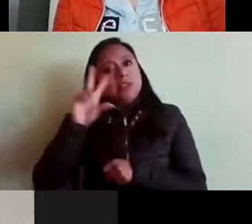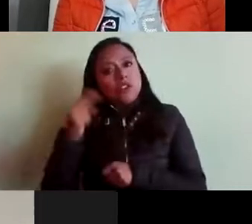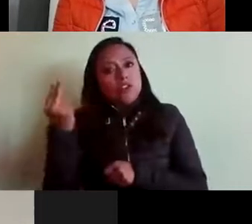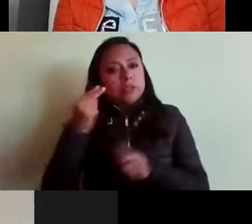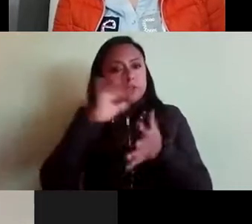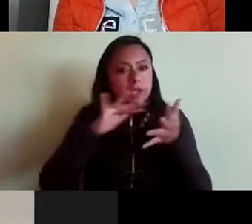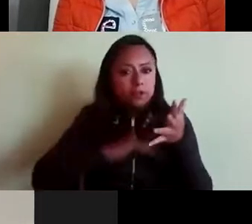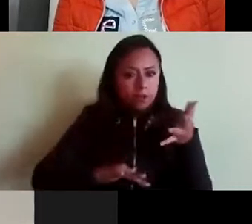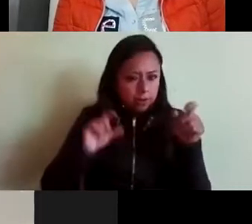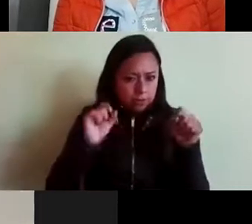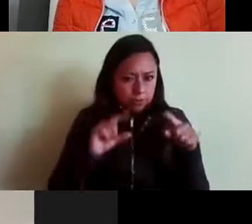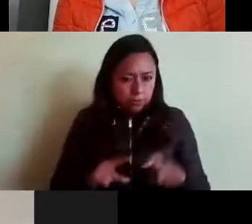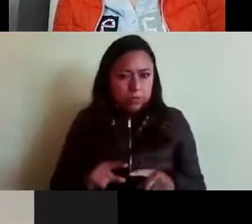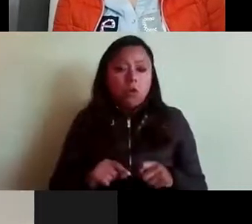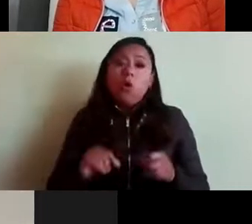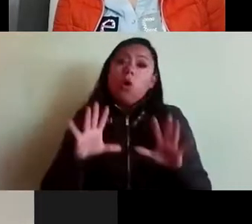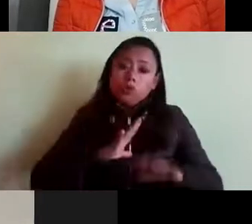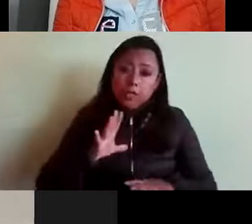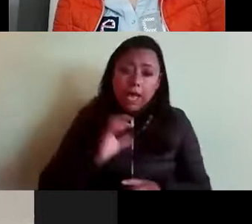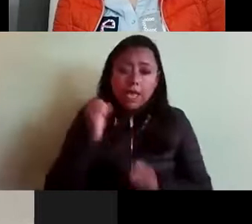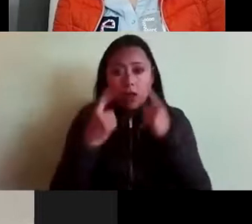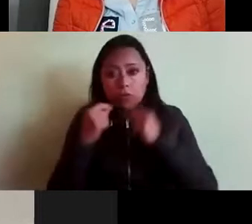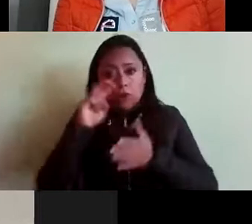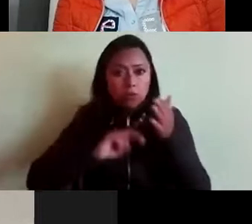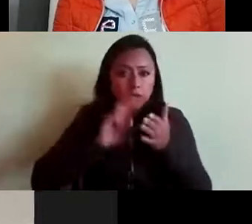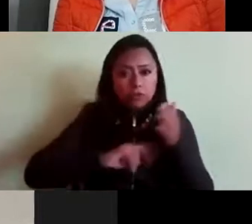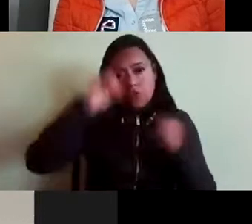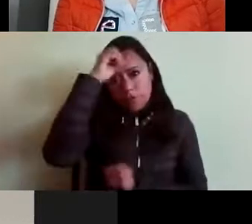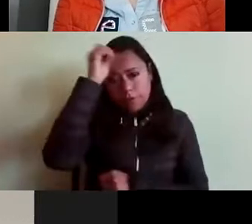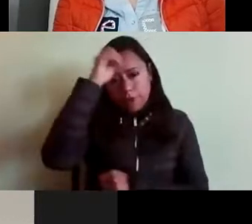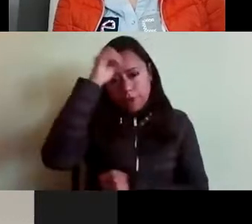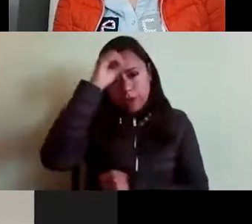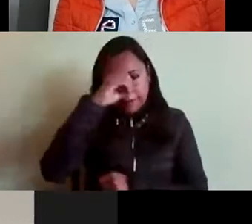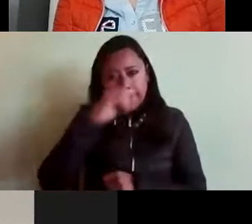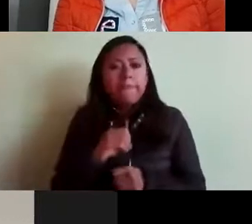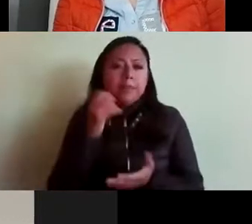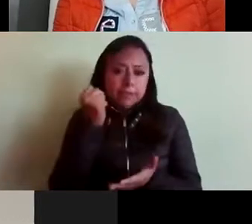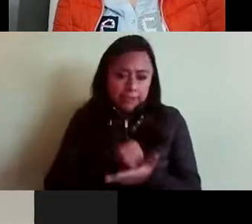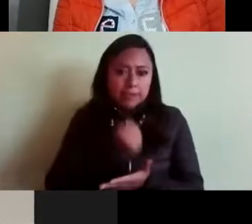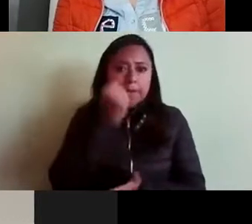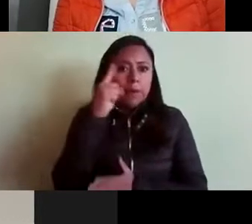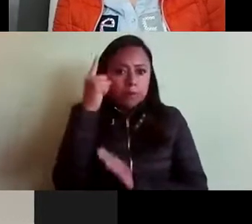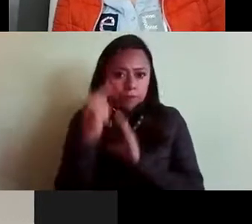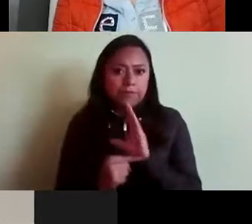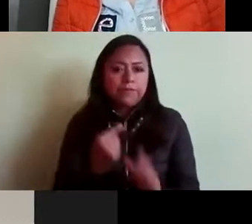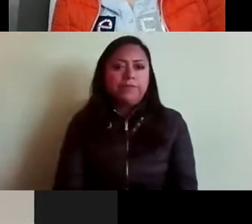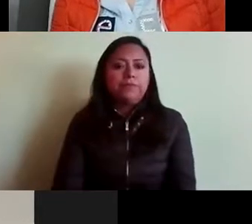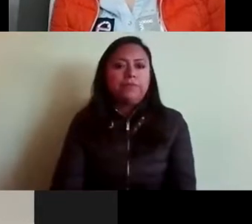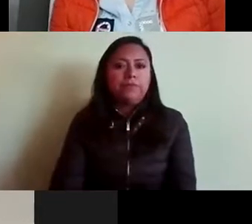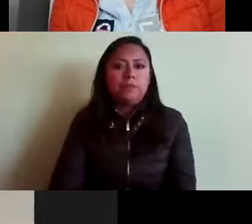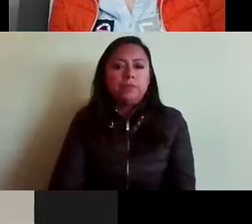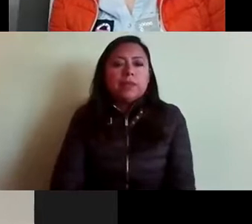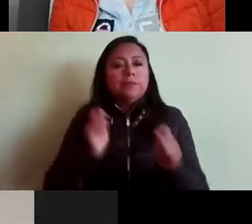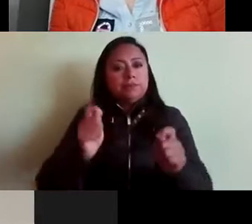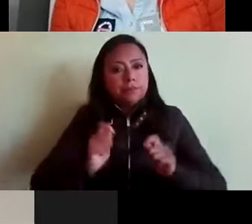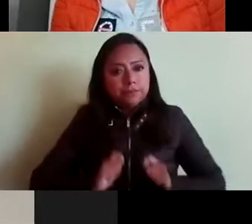de los mismos y si existen correcciones u observaciones y si son de aprobarse en un solo acto. Con instrucciones de la